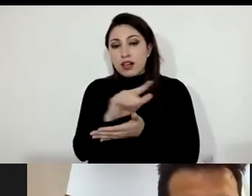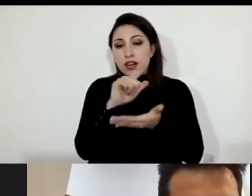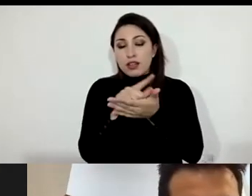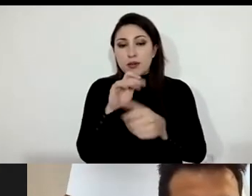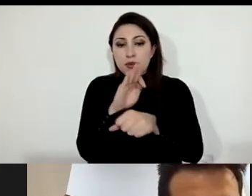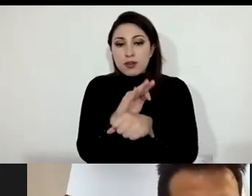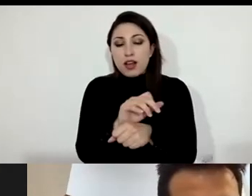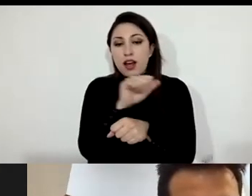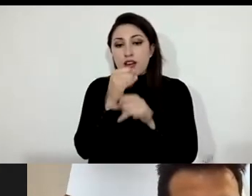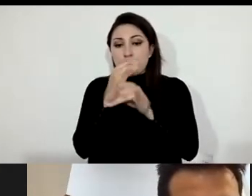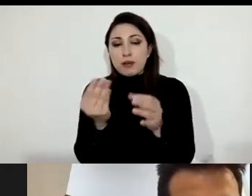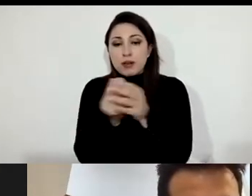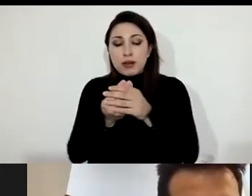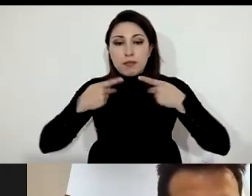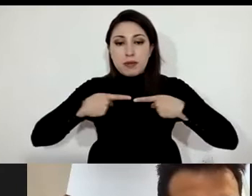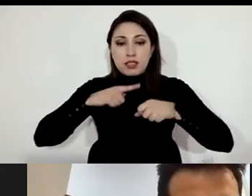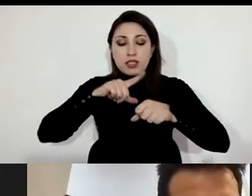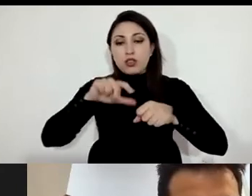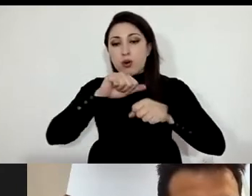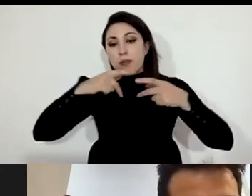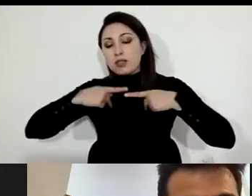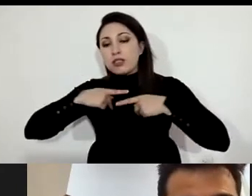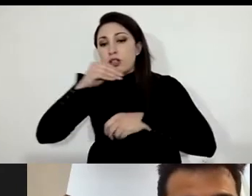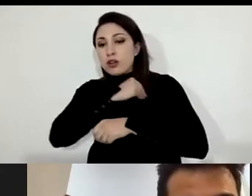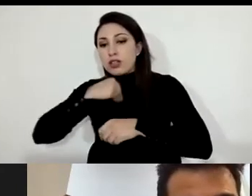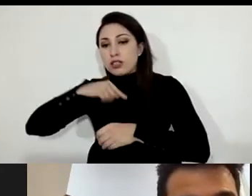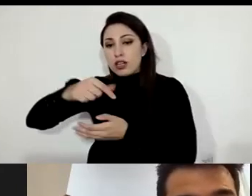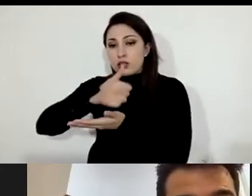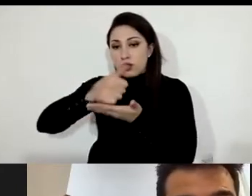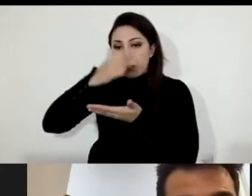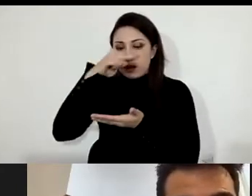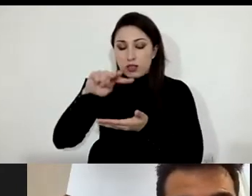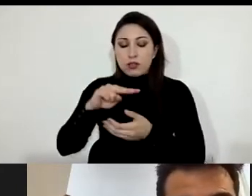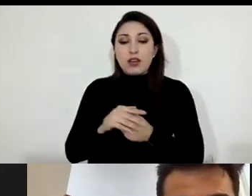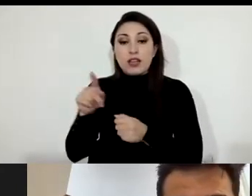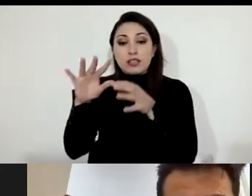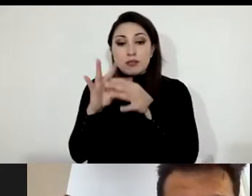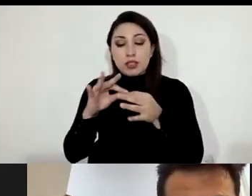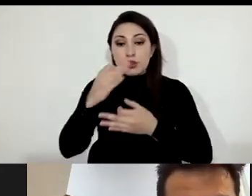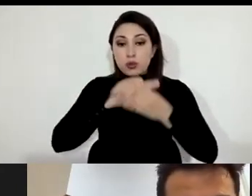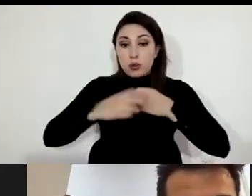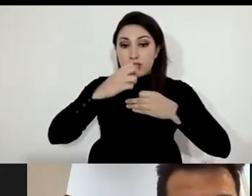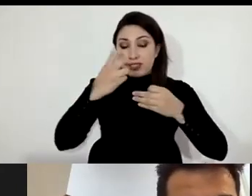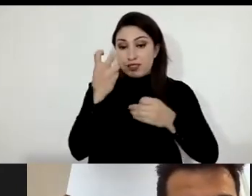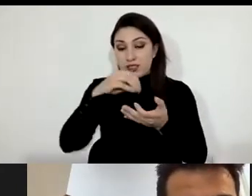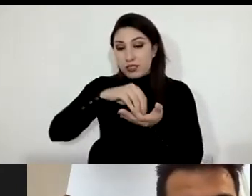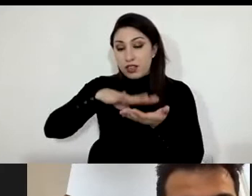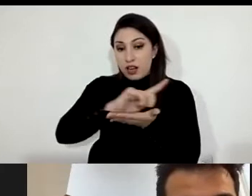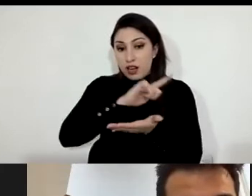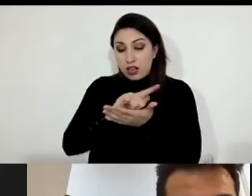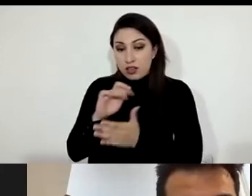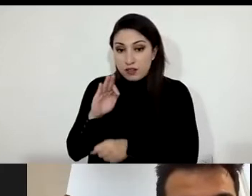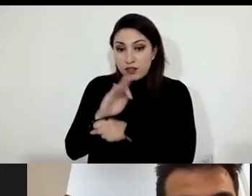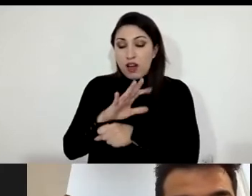de Datos Personales en posesión de sujetos obligados de la Ciudad de México, precisando que el contenido de dichos preceptos normativos, así como